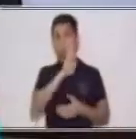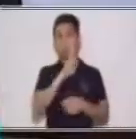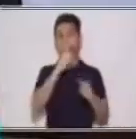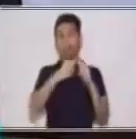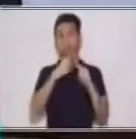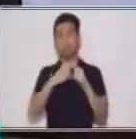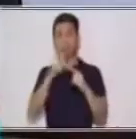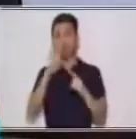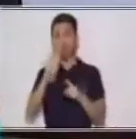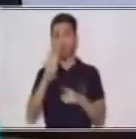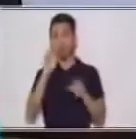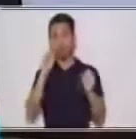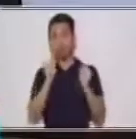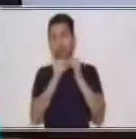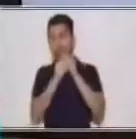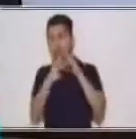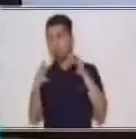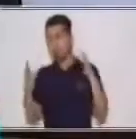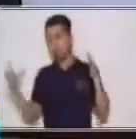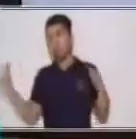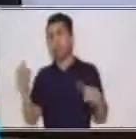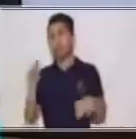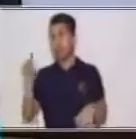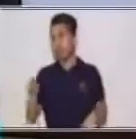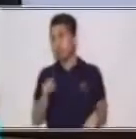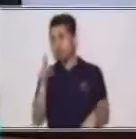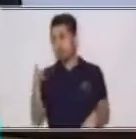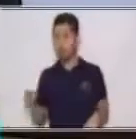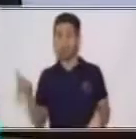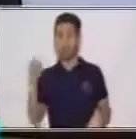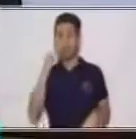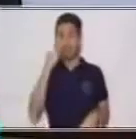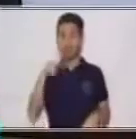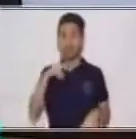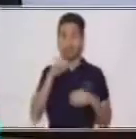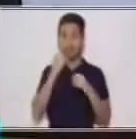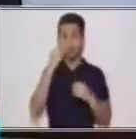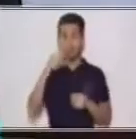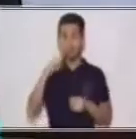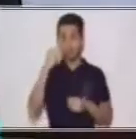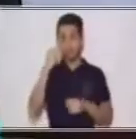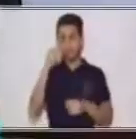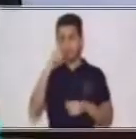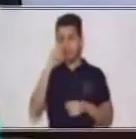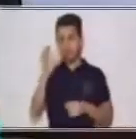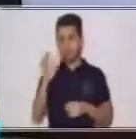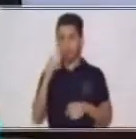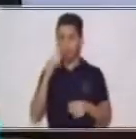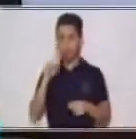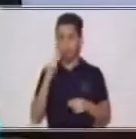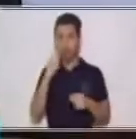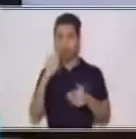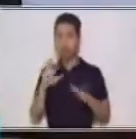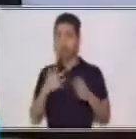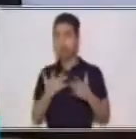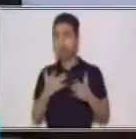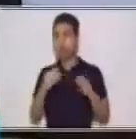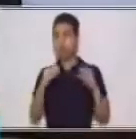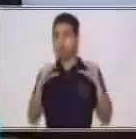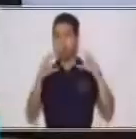ser infinitas. En esta ocasión vamos a trabajar unas que son cuadradas, pero también existen unas que pueden ser de manera